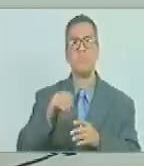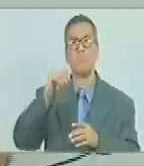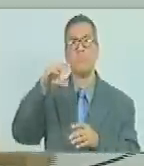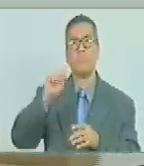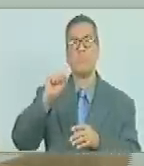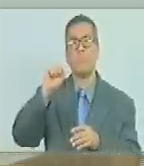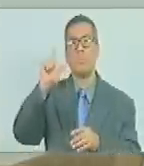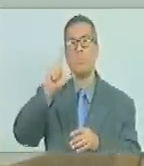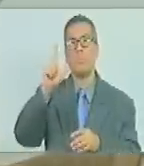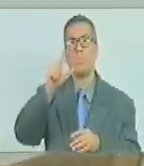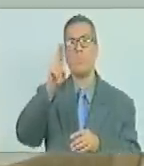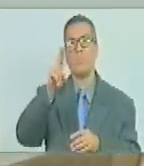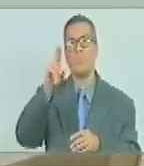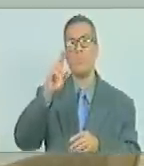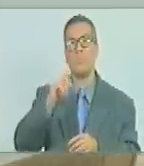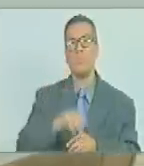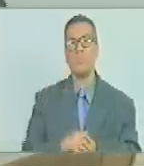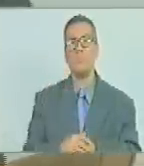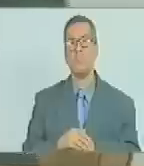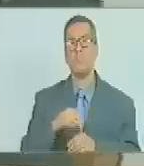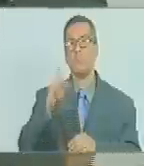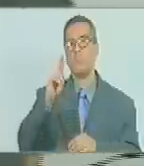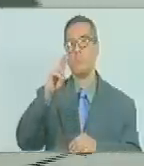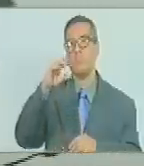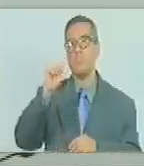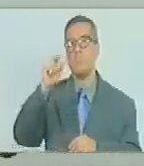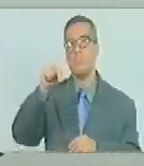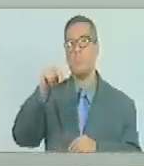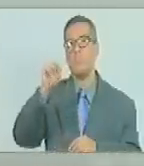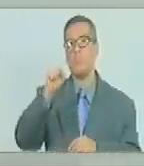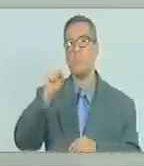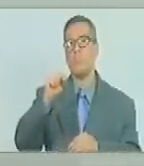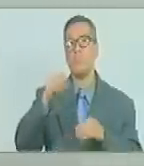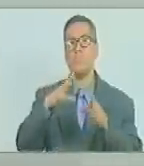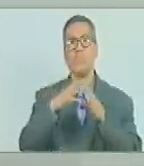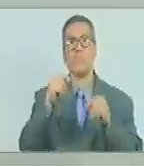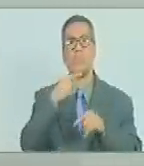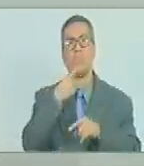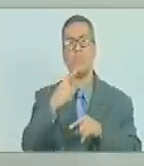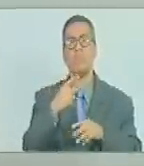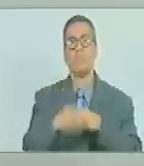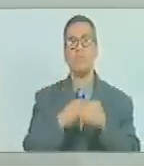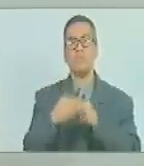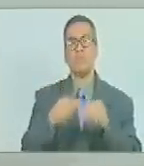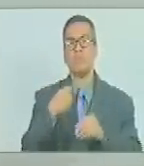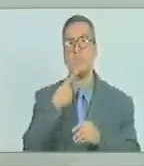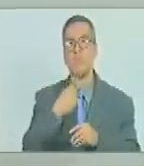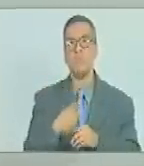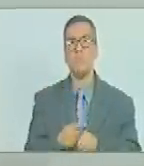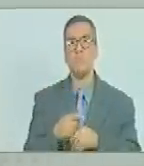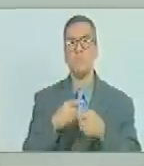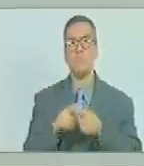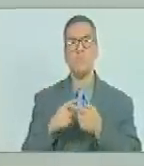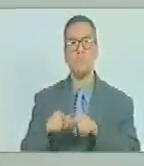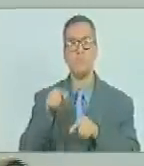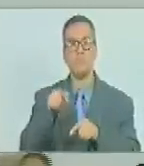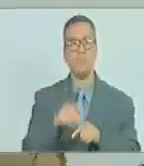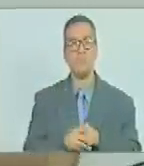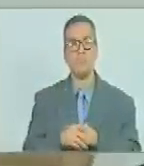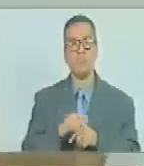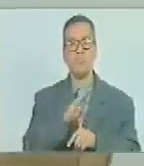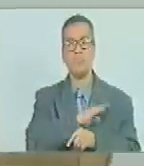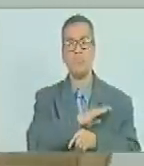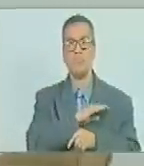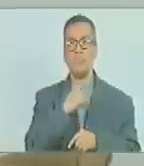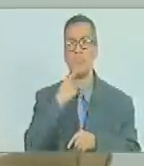Alup. O sea, Ramos Alup podría escribir un glosario de todas las frases con barbaridades que ha dicho. Entre otras frases, la que